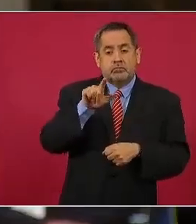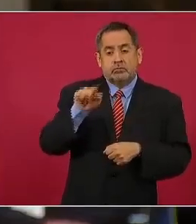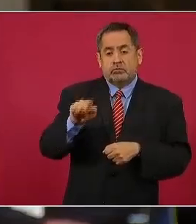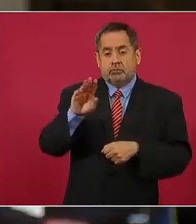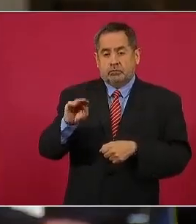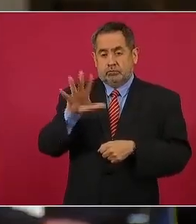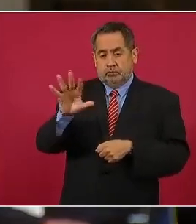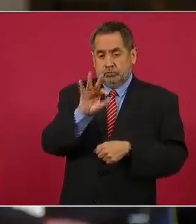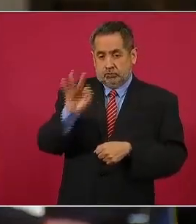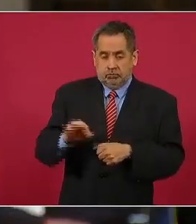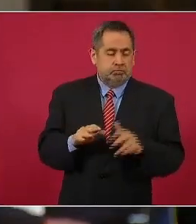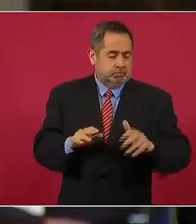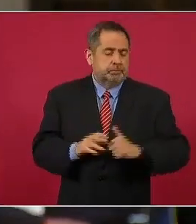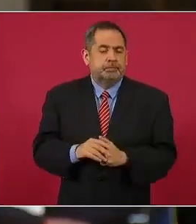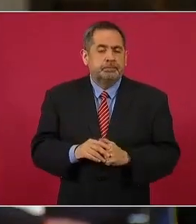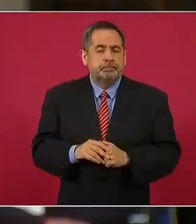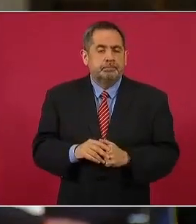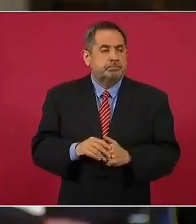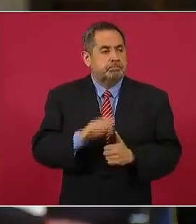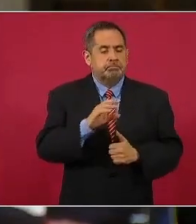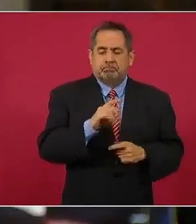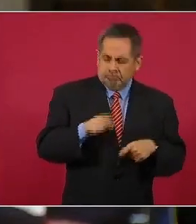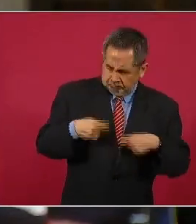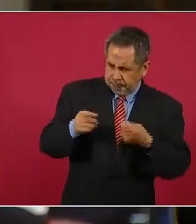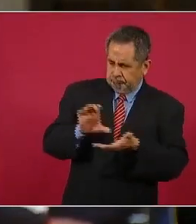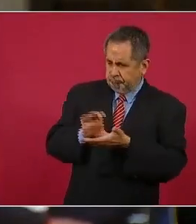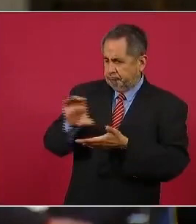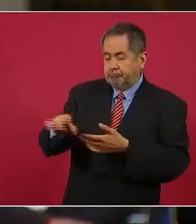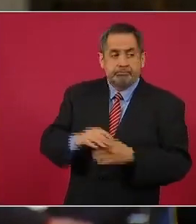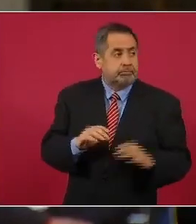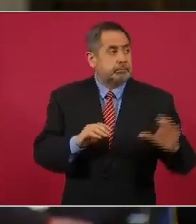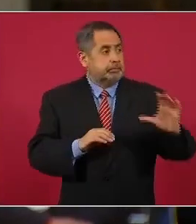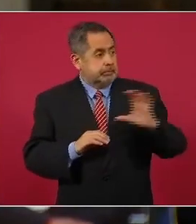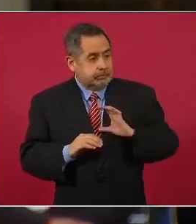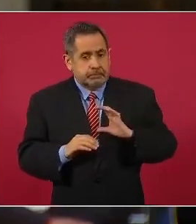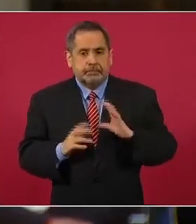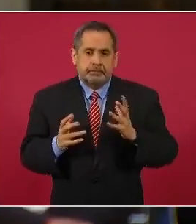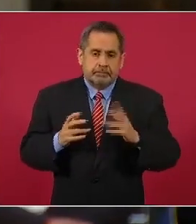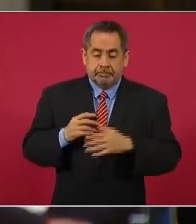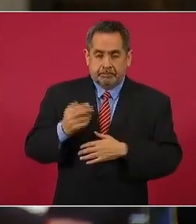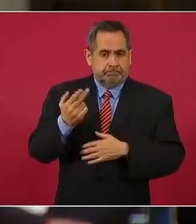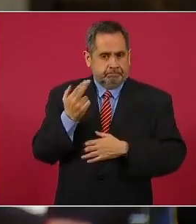17.95%. La empresa que recibió el crédito lleva 25 años en el